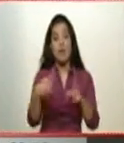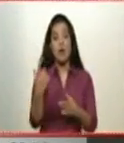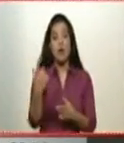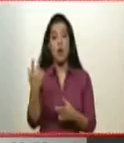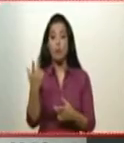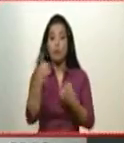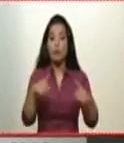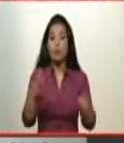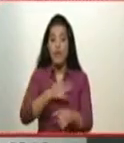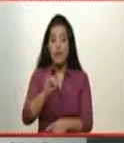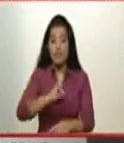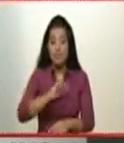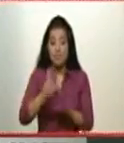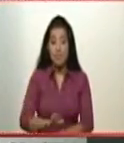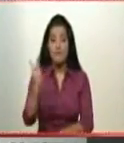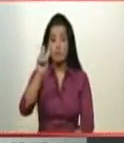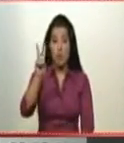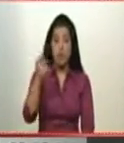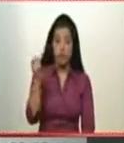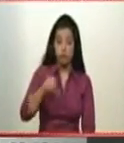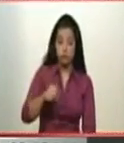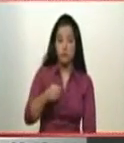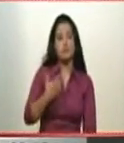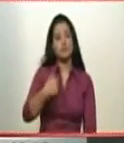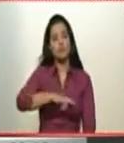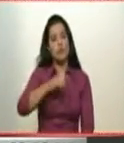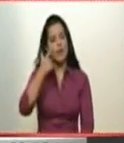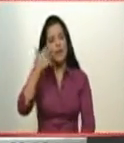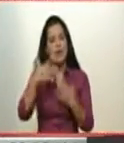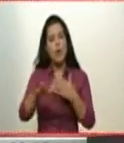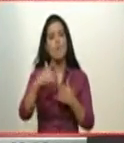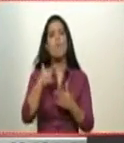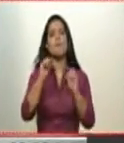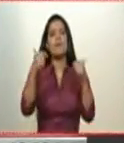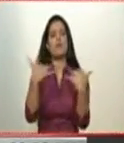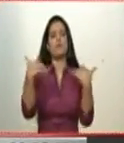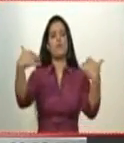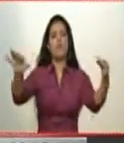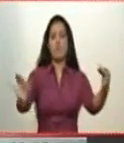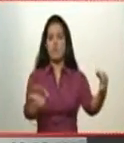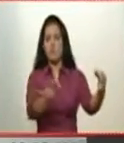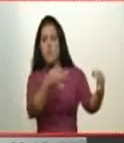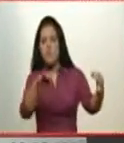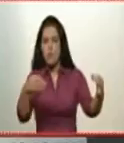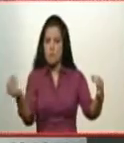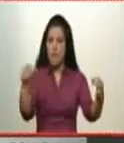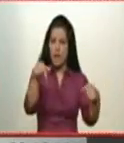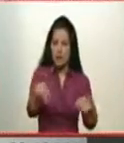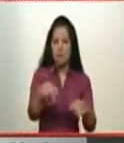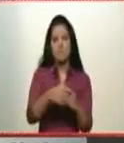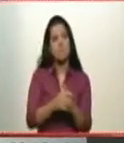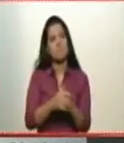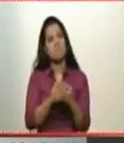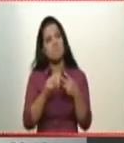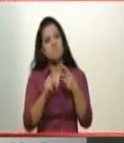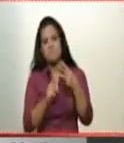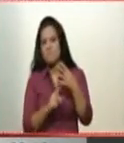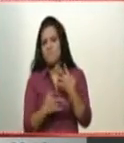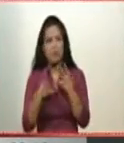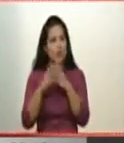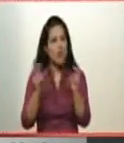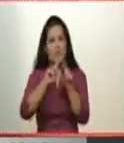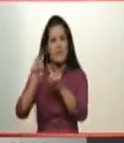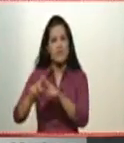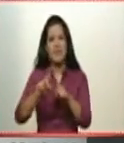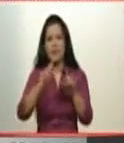venezolana. Nosotros pensamos incorporar también para la segunda fase los sinfónicos. O sea, si hay algún género que no esté presente, evidentemente nosotros ya